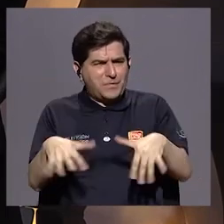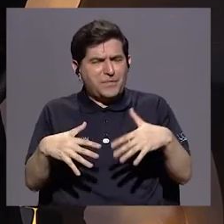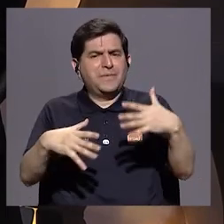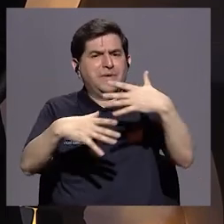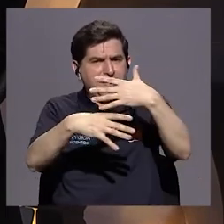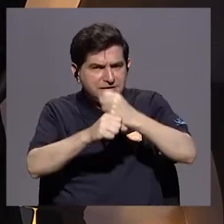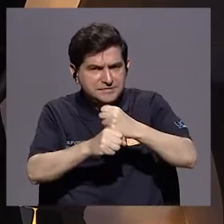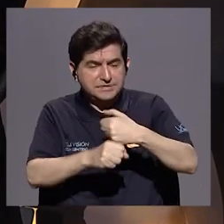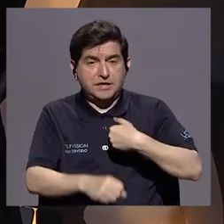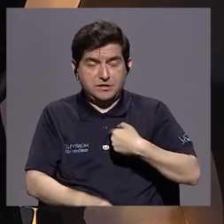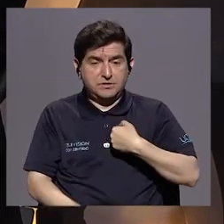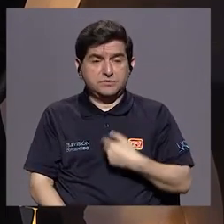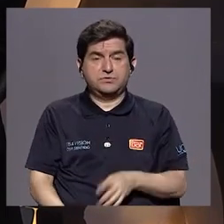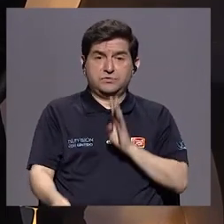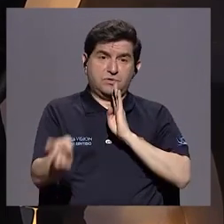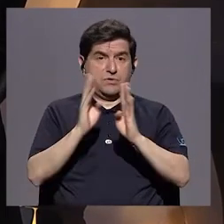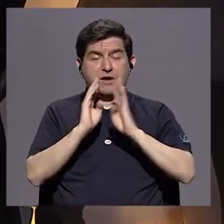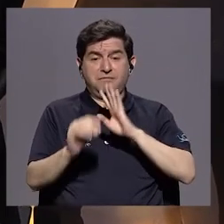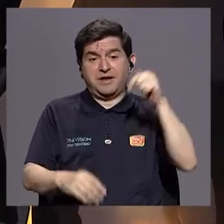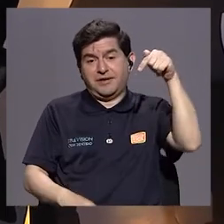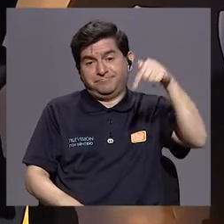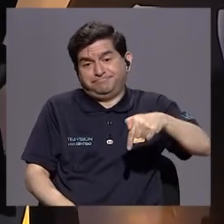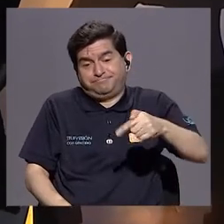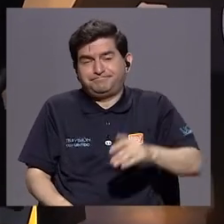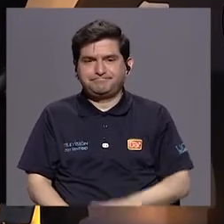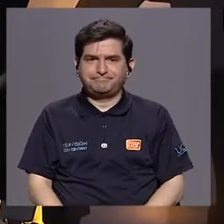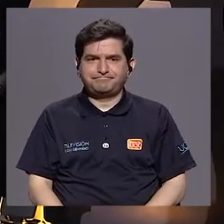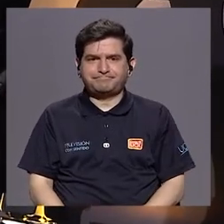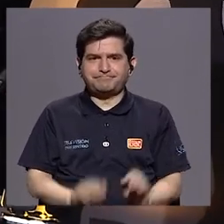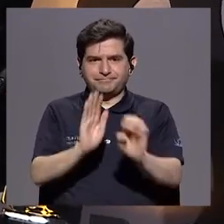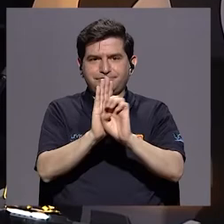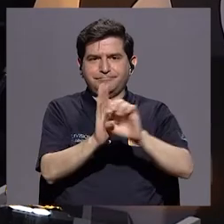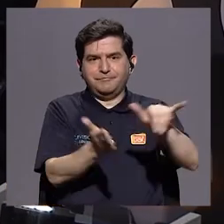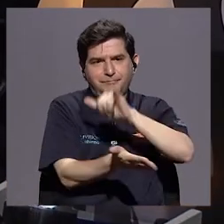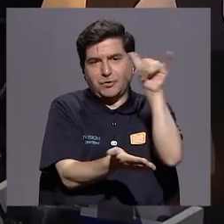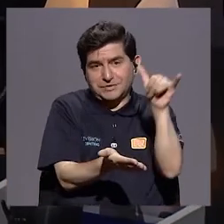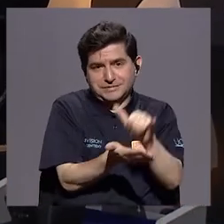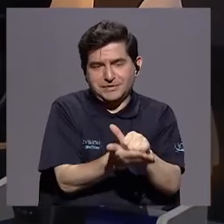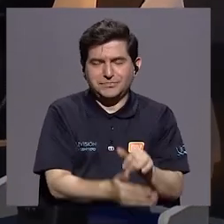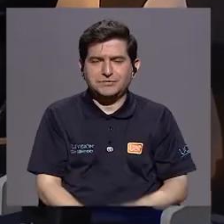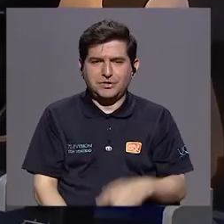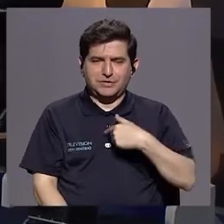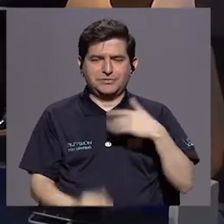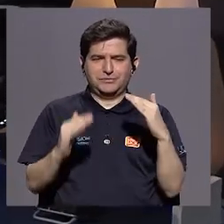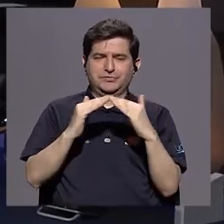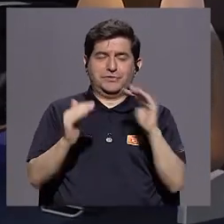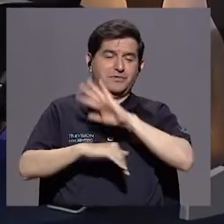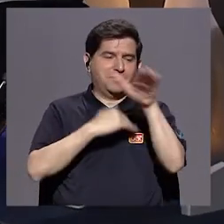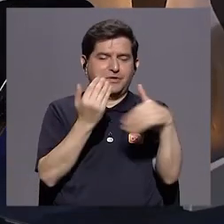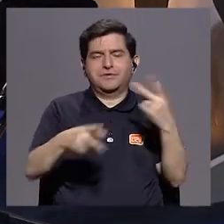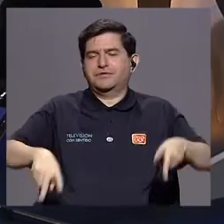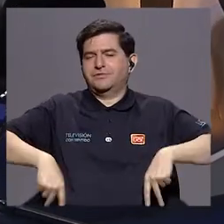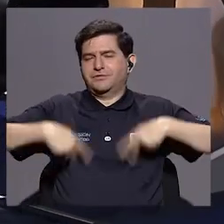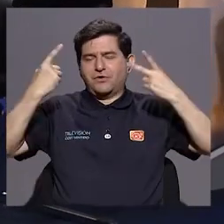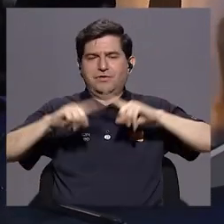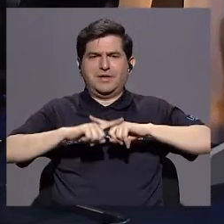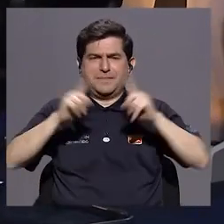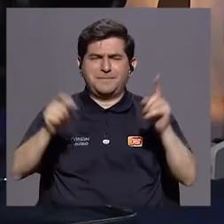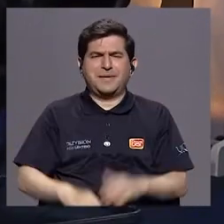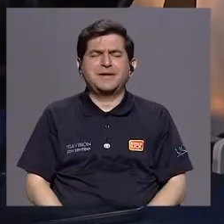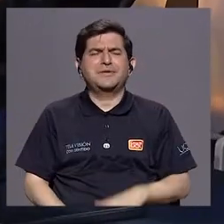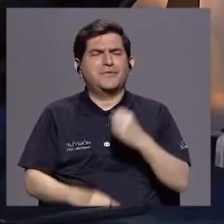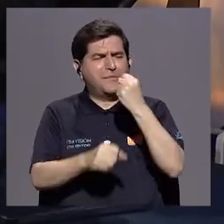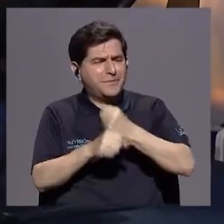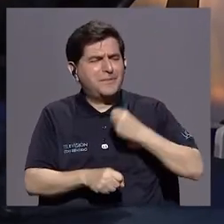hecho y yo solo puedo hablar por aquí bien pues lo menos de san josé porque es donde he vivido toda mi vida pero el esfuerzo